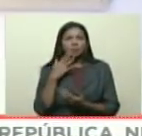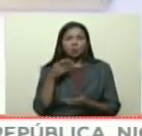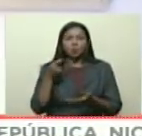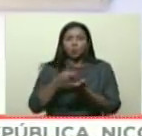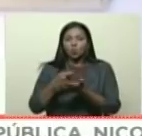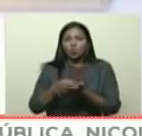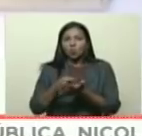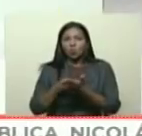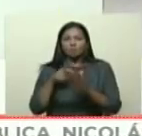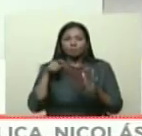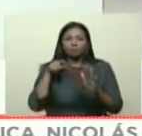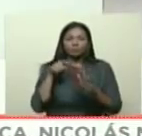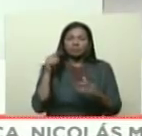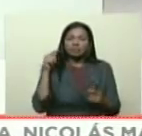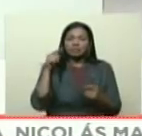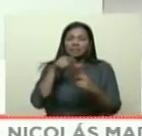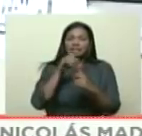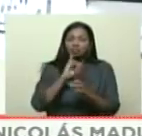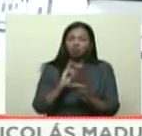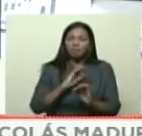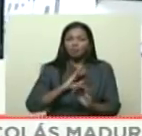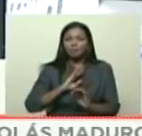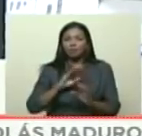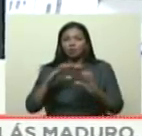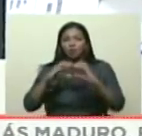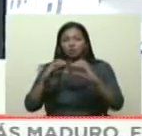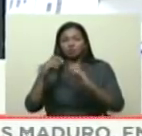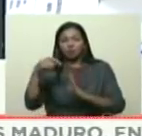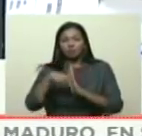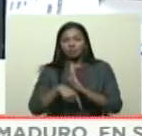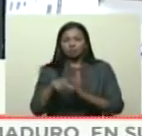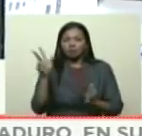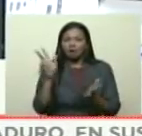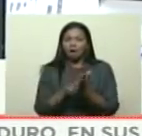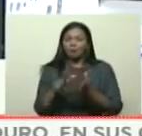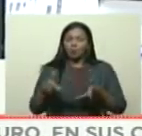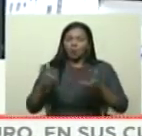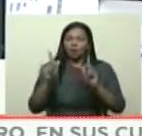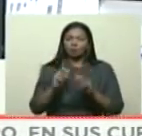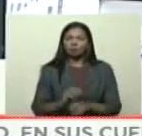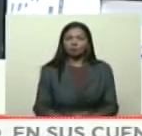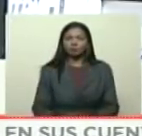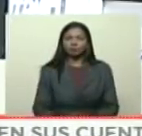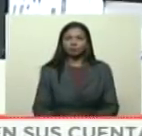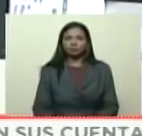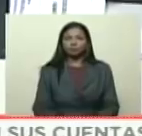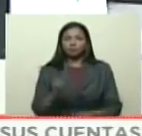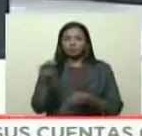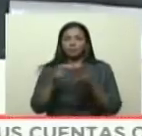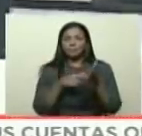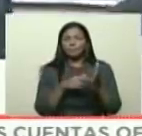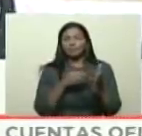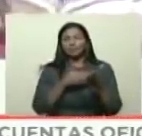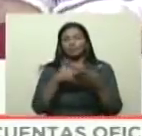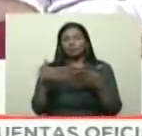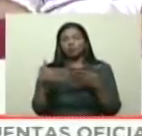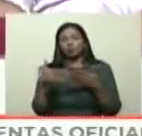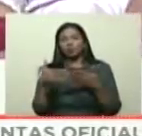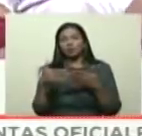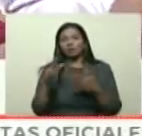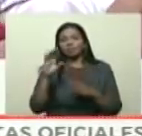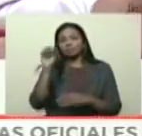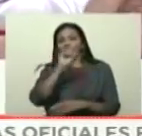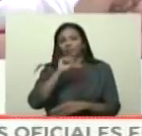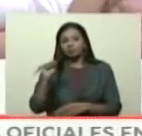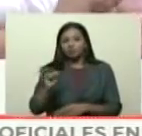invierte directamente en la misión Cultura Corazón Adentro. Aprobado igualmente. 3.000 millones de